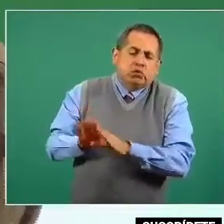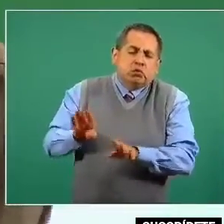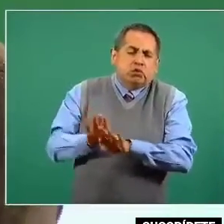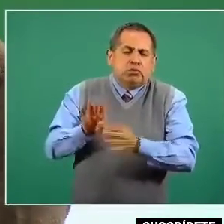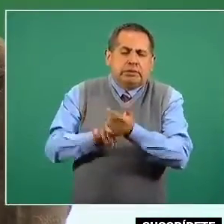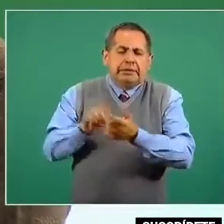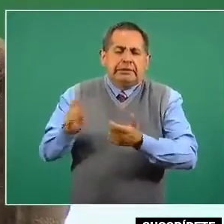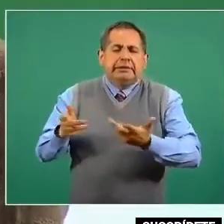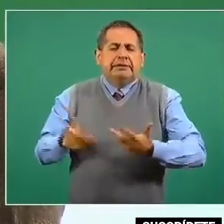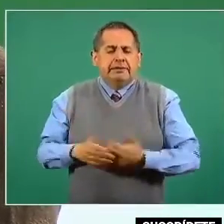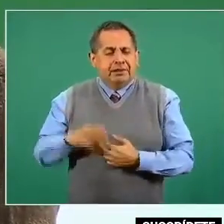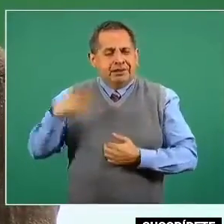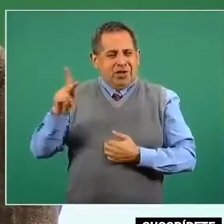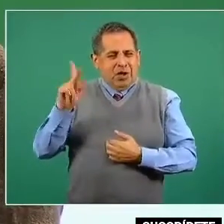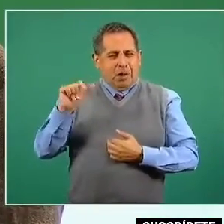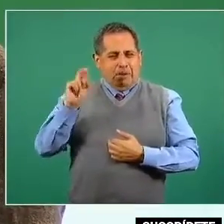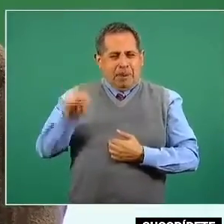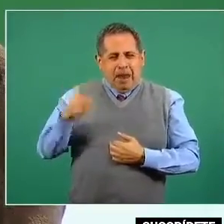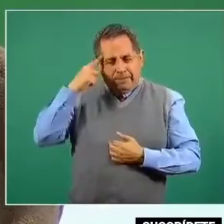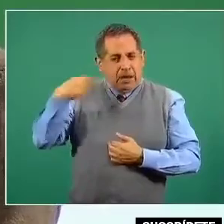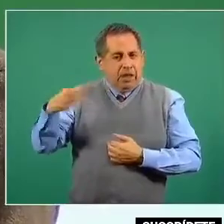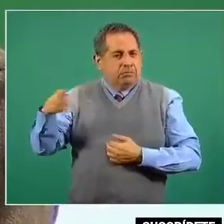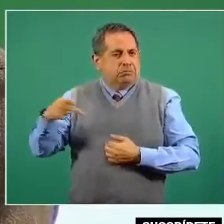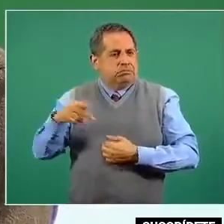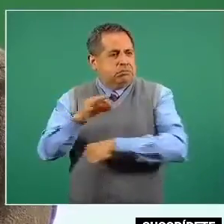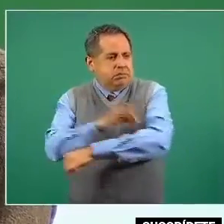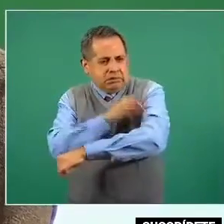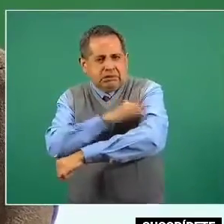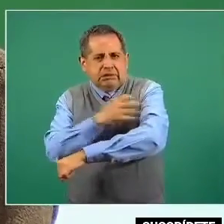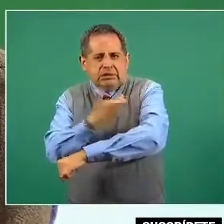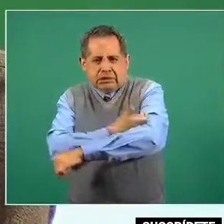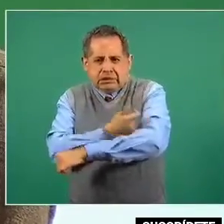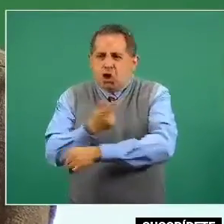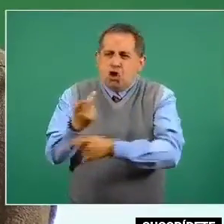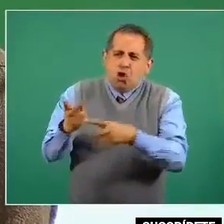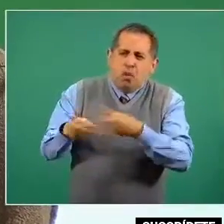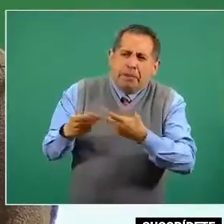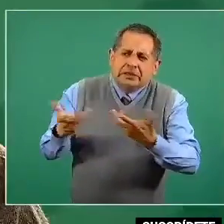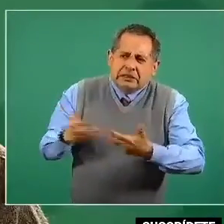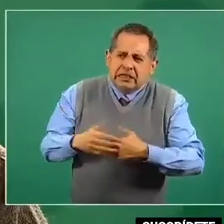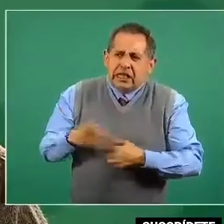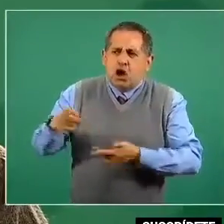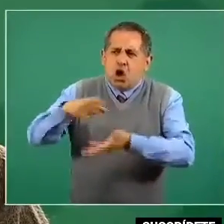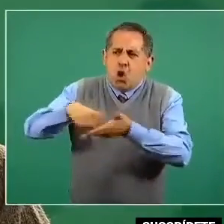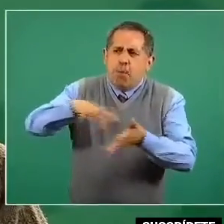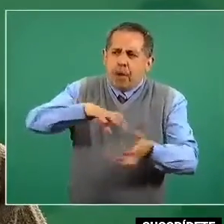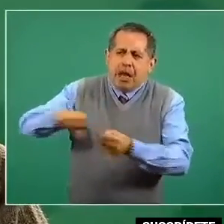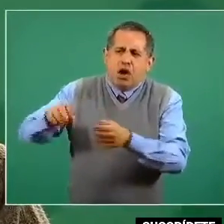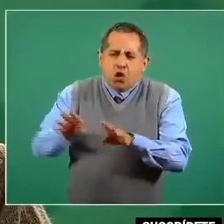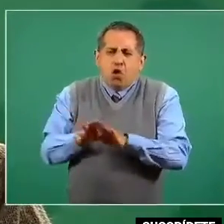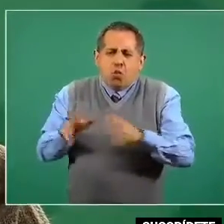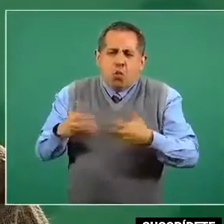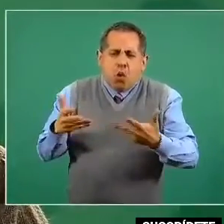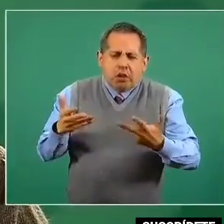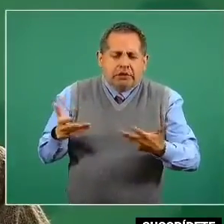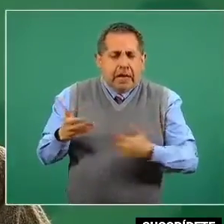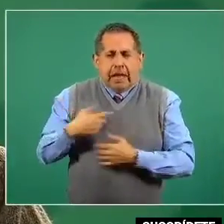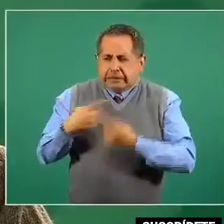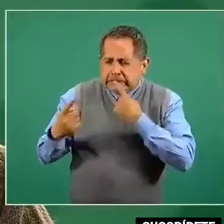sobre su plan de vacunación y sobre su plan de adquisición de vacunas, así como los diversos